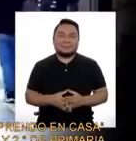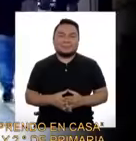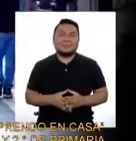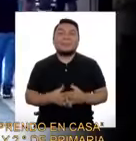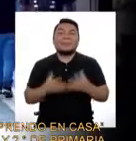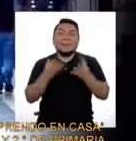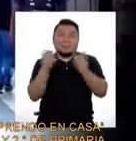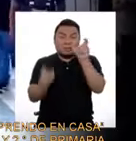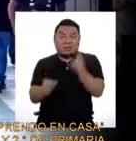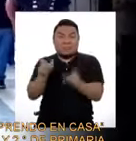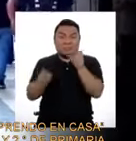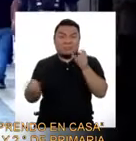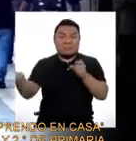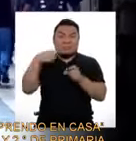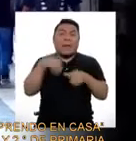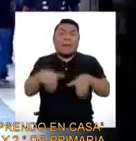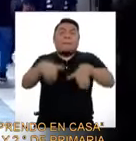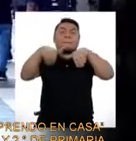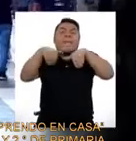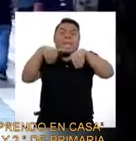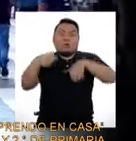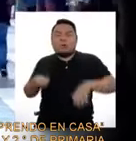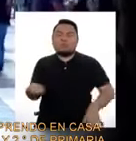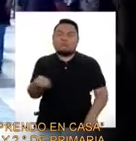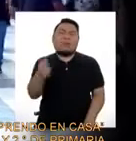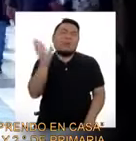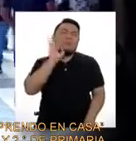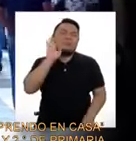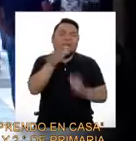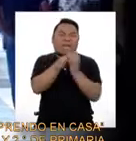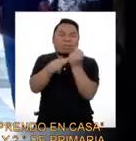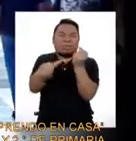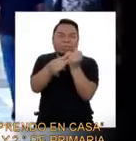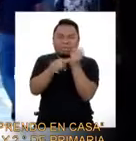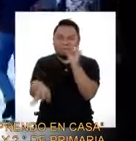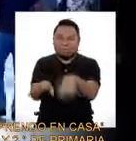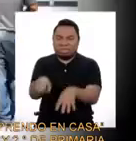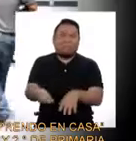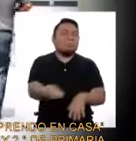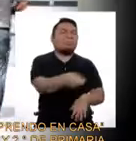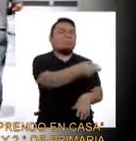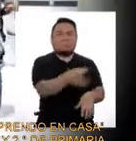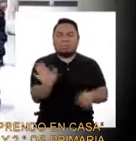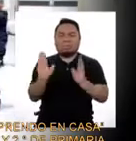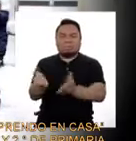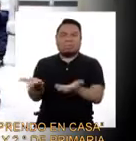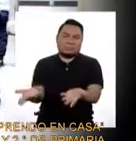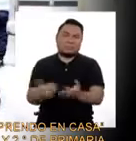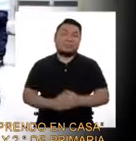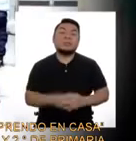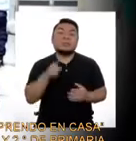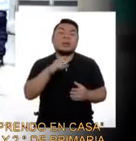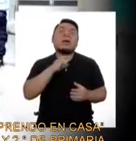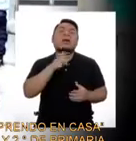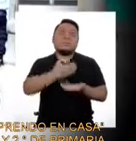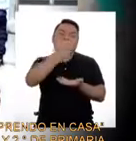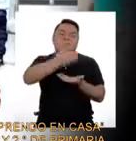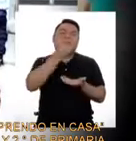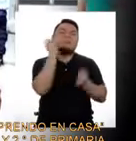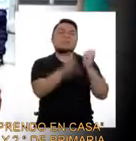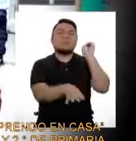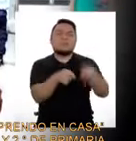Muchas personas llevan a sus perros o animales y defecan en los parques y los niños no pueden hacer uso de los parques. Los envases plásticos, porque